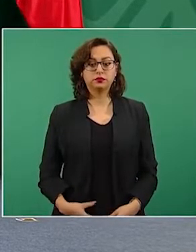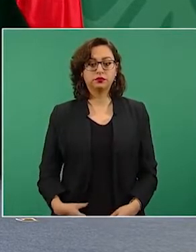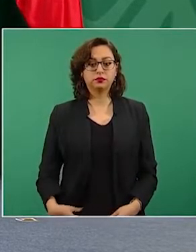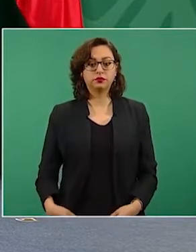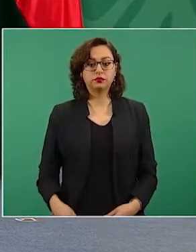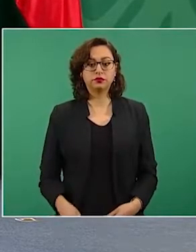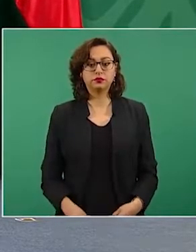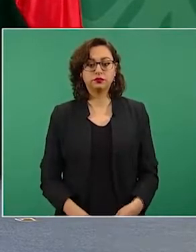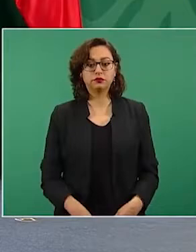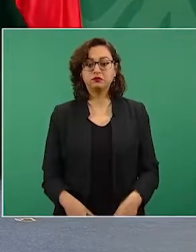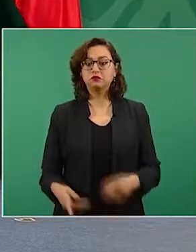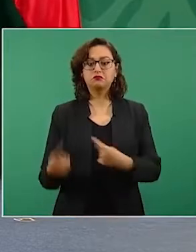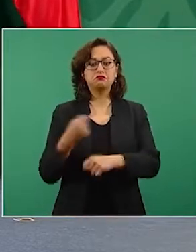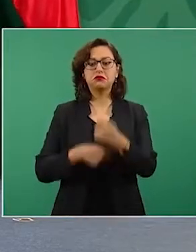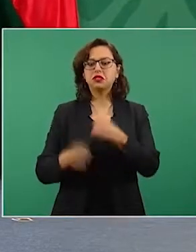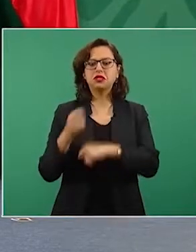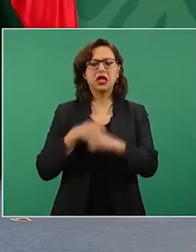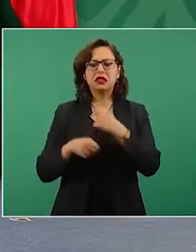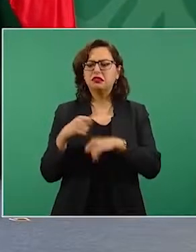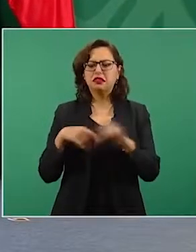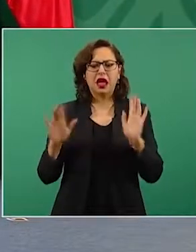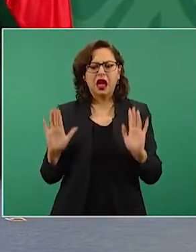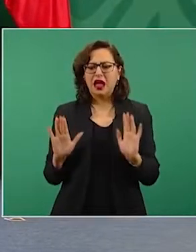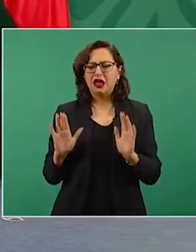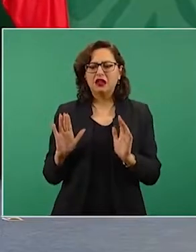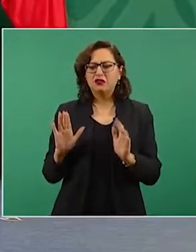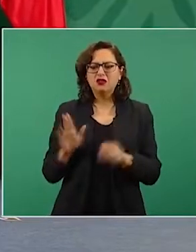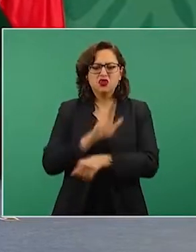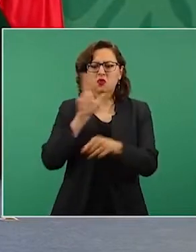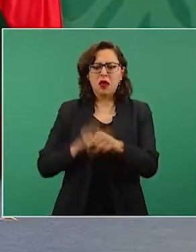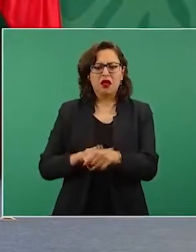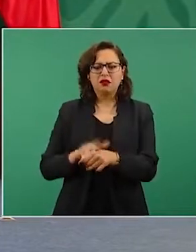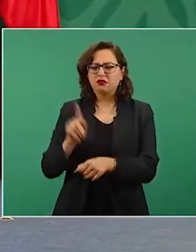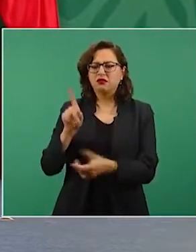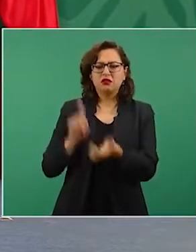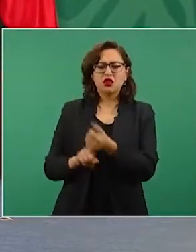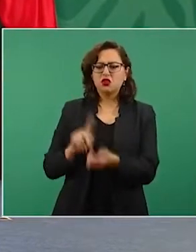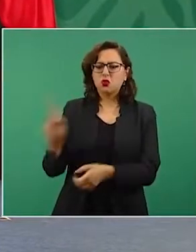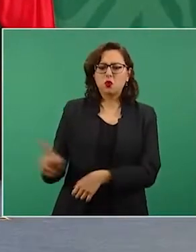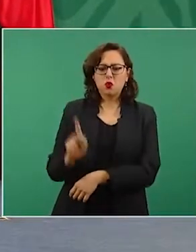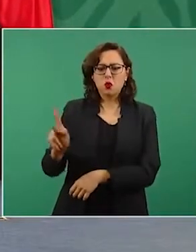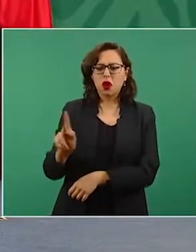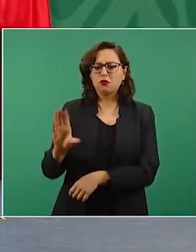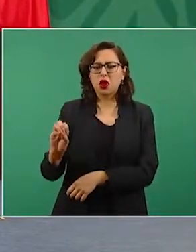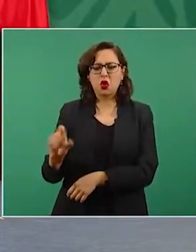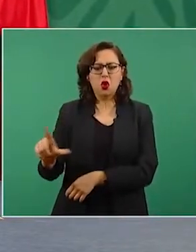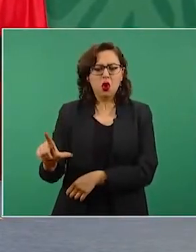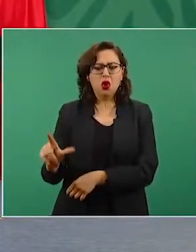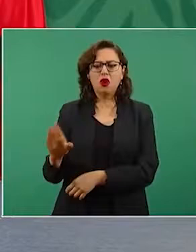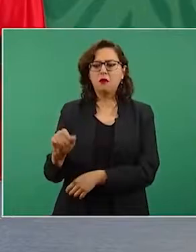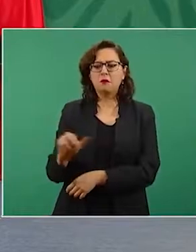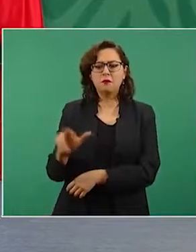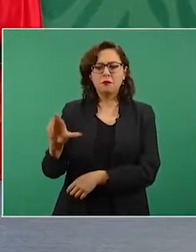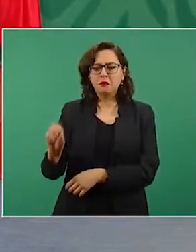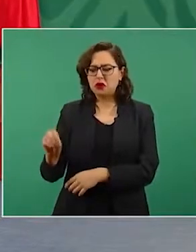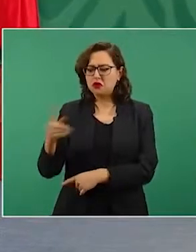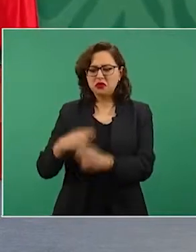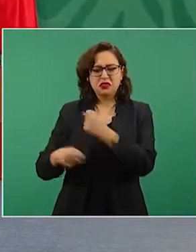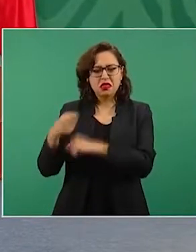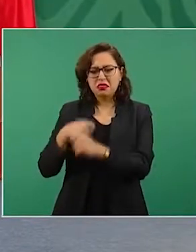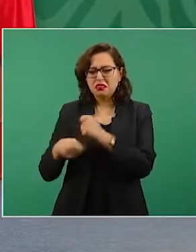es una tienda, de una colonia, de un barrio, de un pueblo, un tendero. Quinta de la esquina.